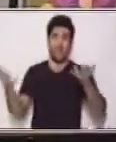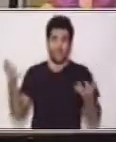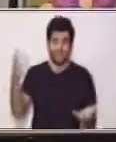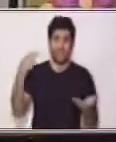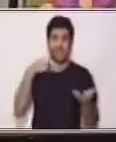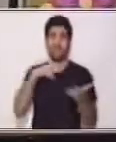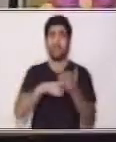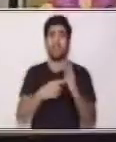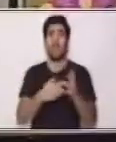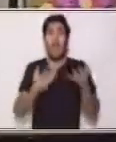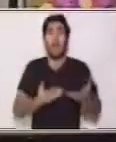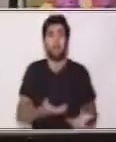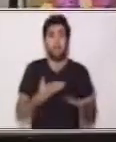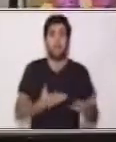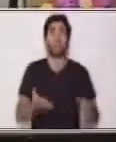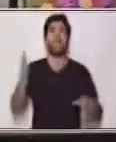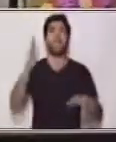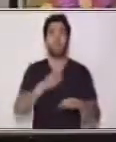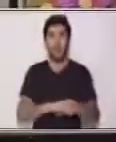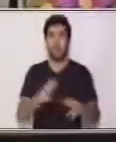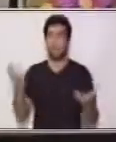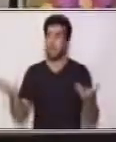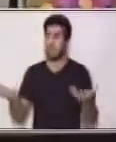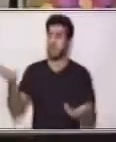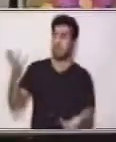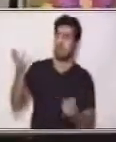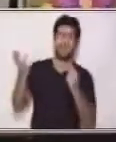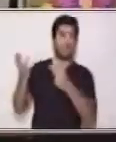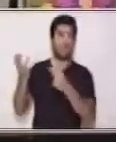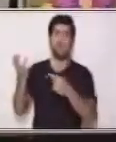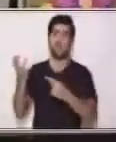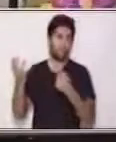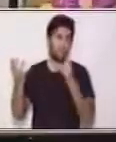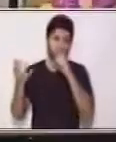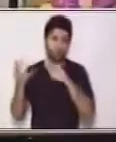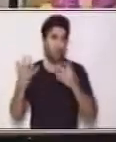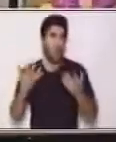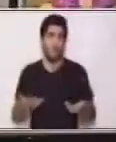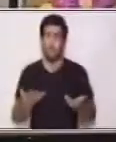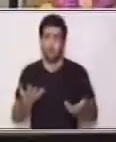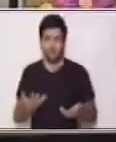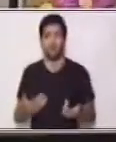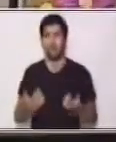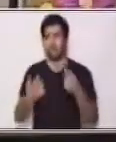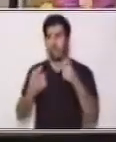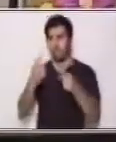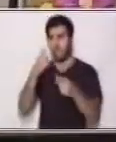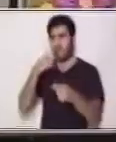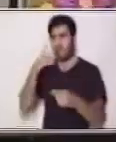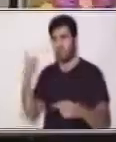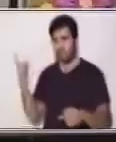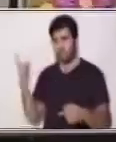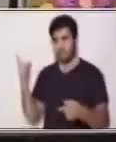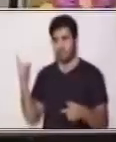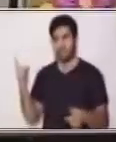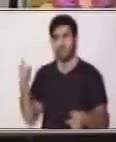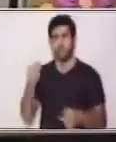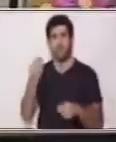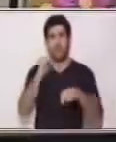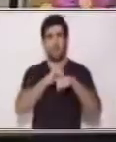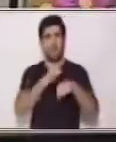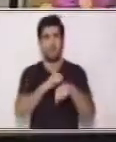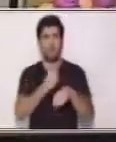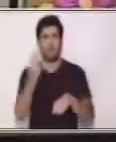que estamos utilizando están reutilizándose. Entonces, colocamos la piedra de